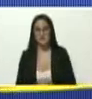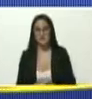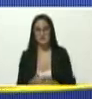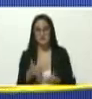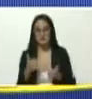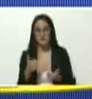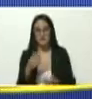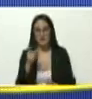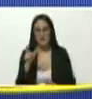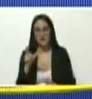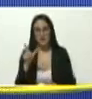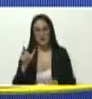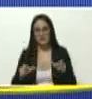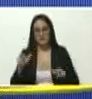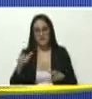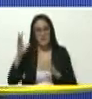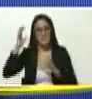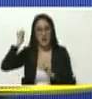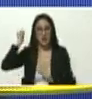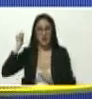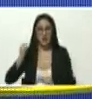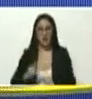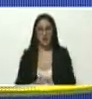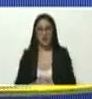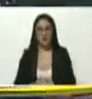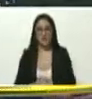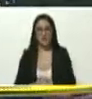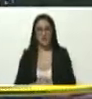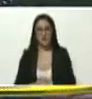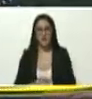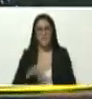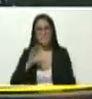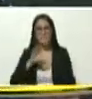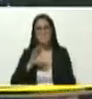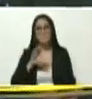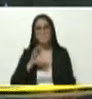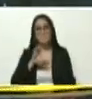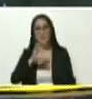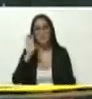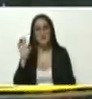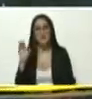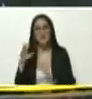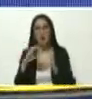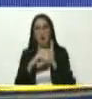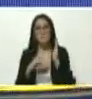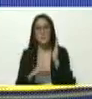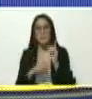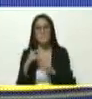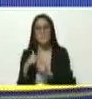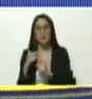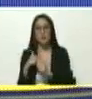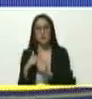excelentísimos señores embajadores de los países OPEP Plus que engalanan